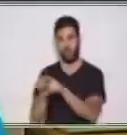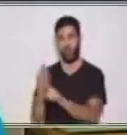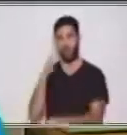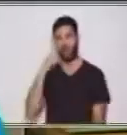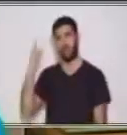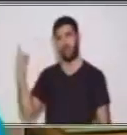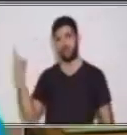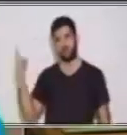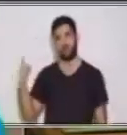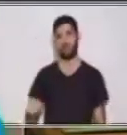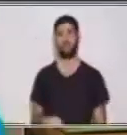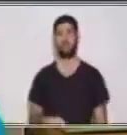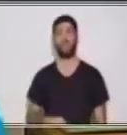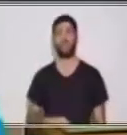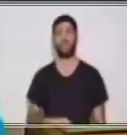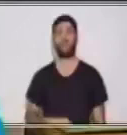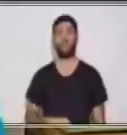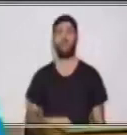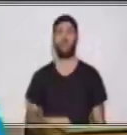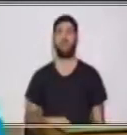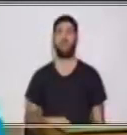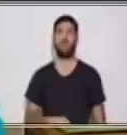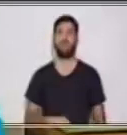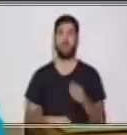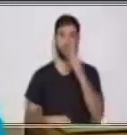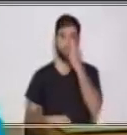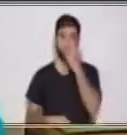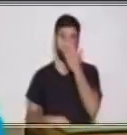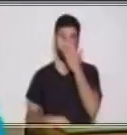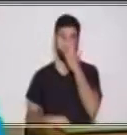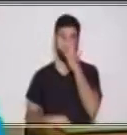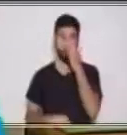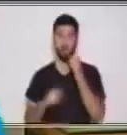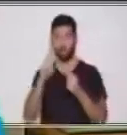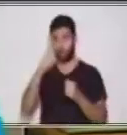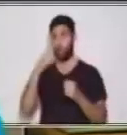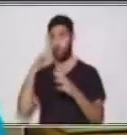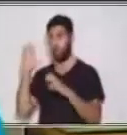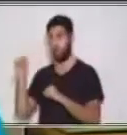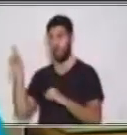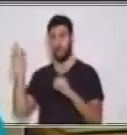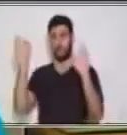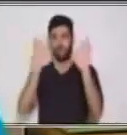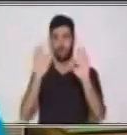te vas a dar cuenta, ese es el transportador,